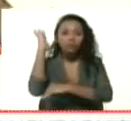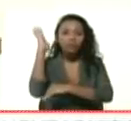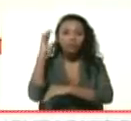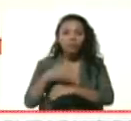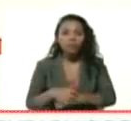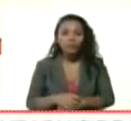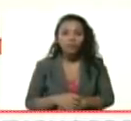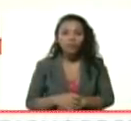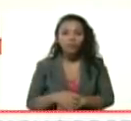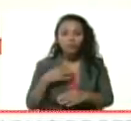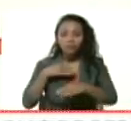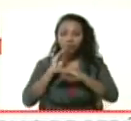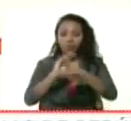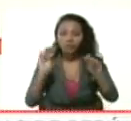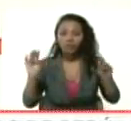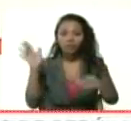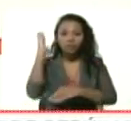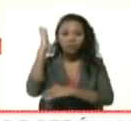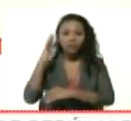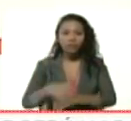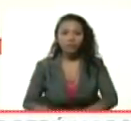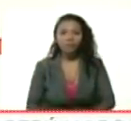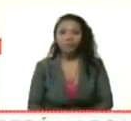hemos convocado a congresos